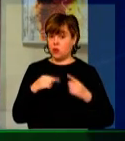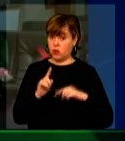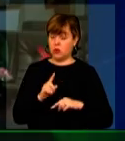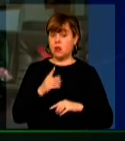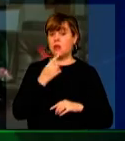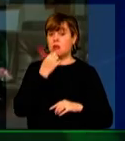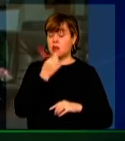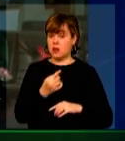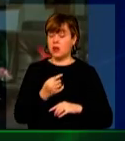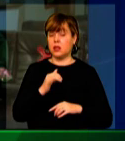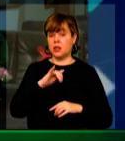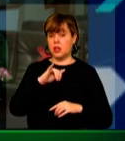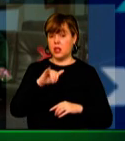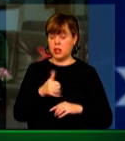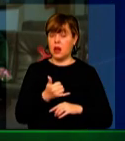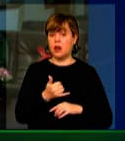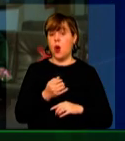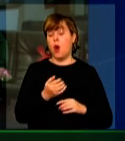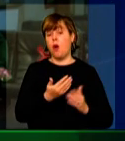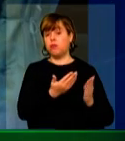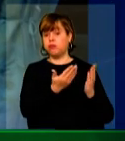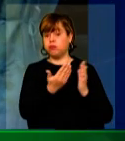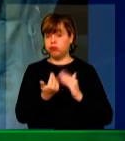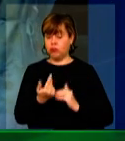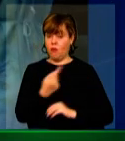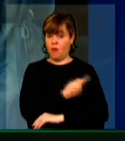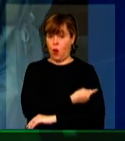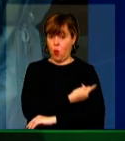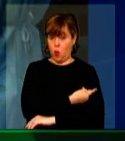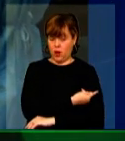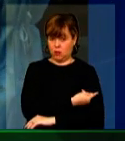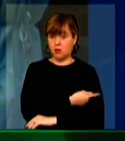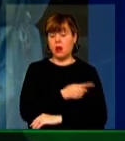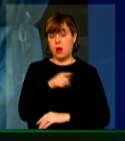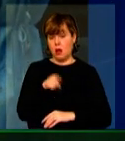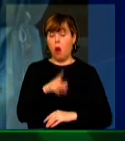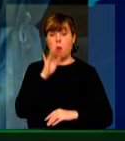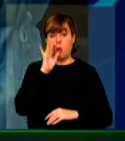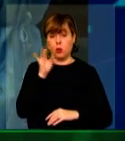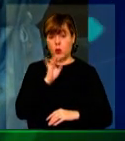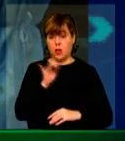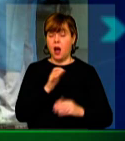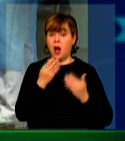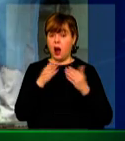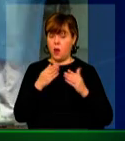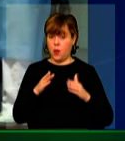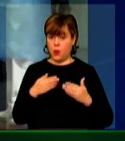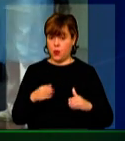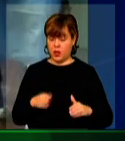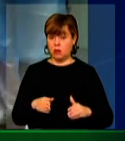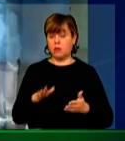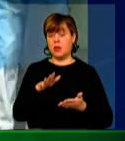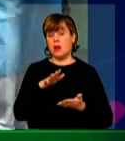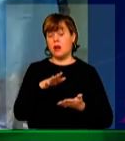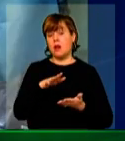confirmadas las llegadas de nuevas dosis de vacuna, nos parecía oportuno abrir este